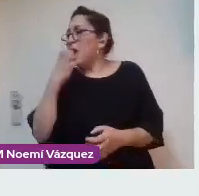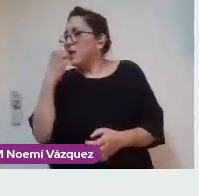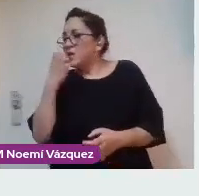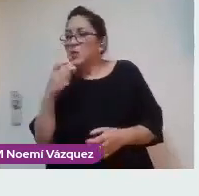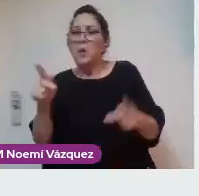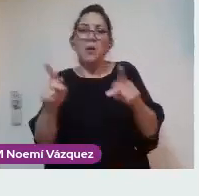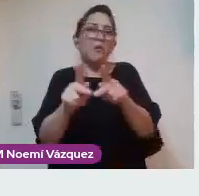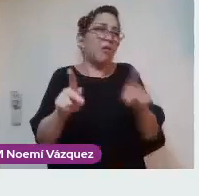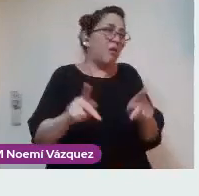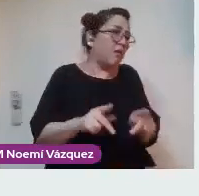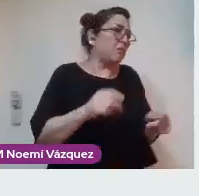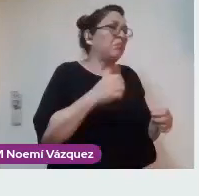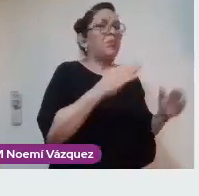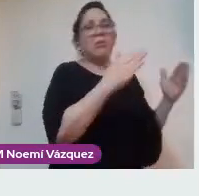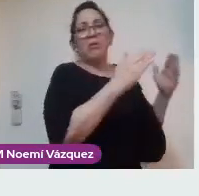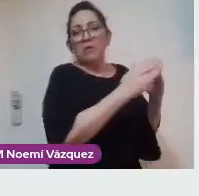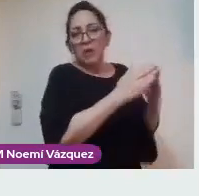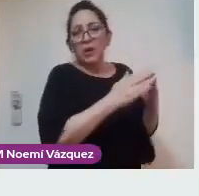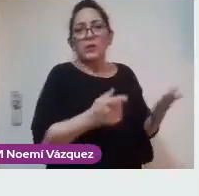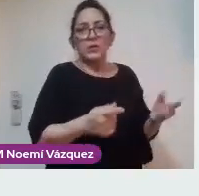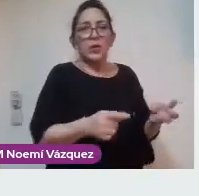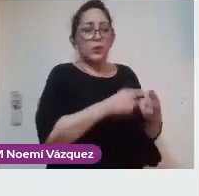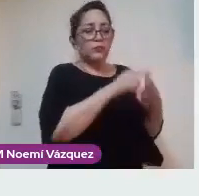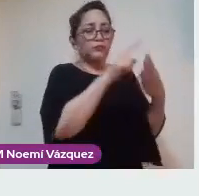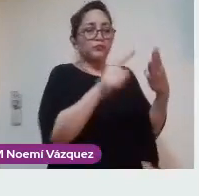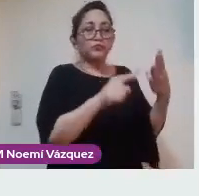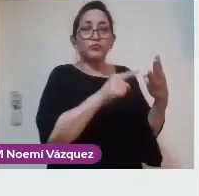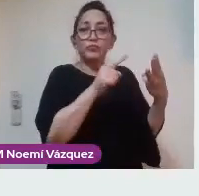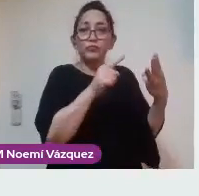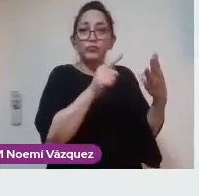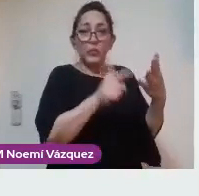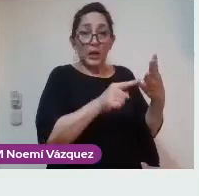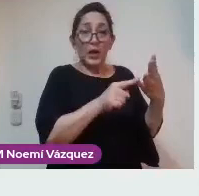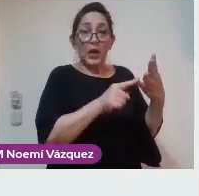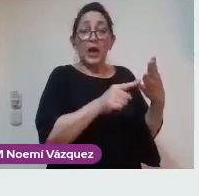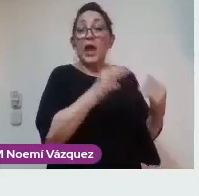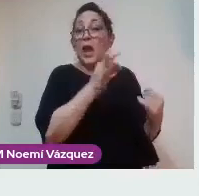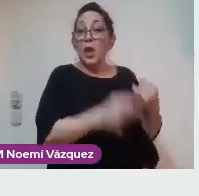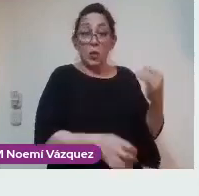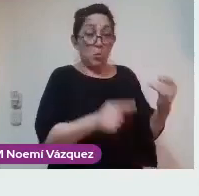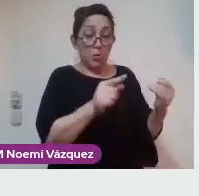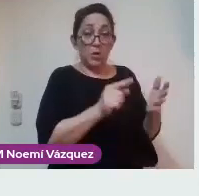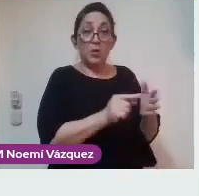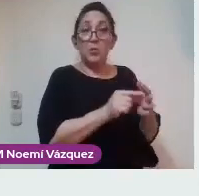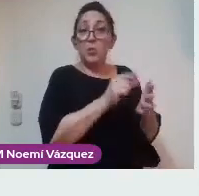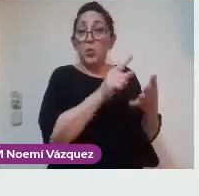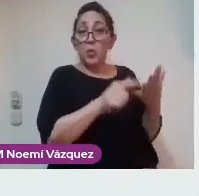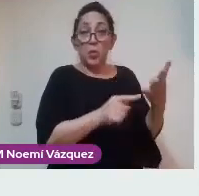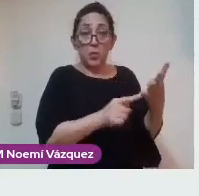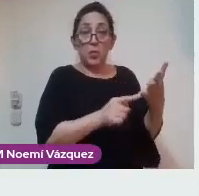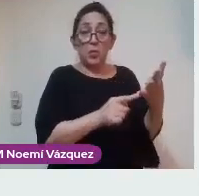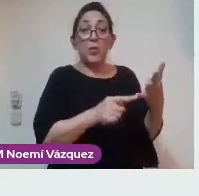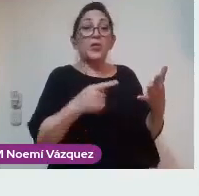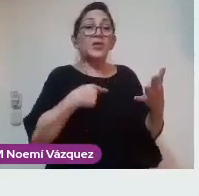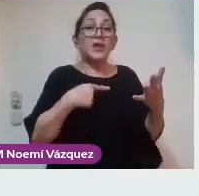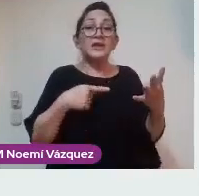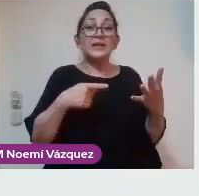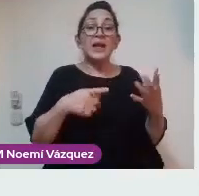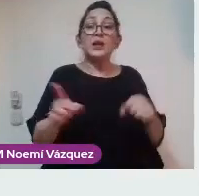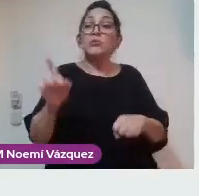Y el último punto es relacionar con las actividades diarias lo aprendido. Es